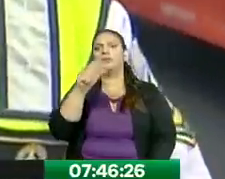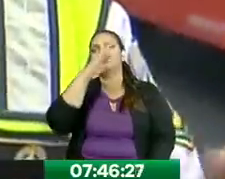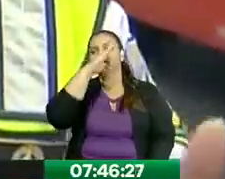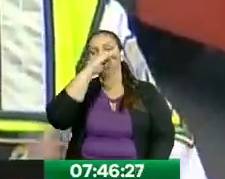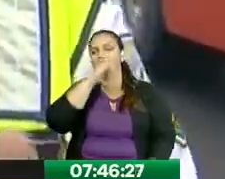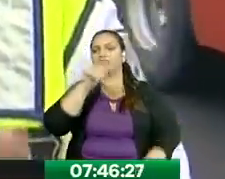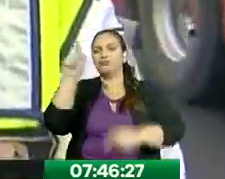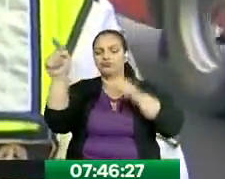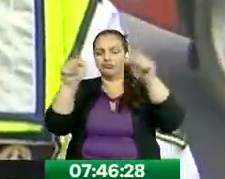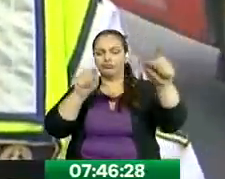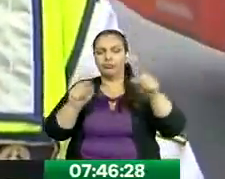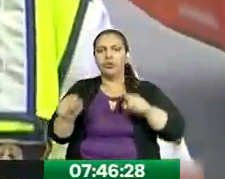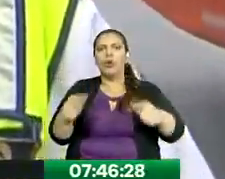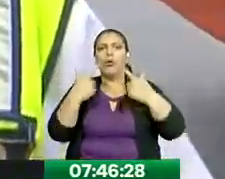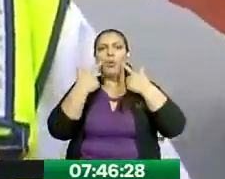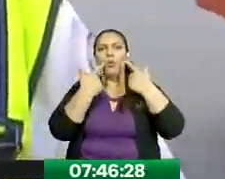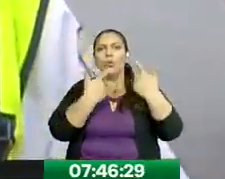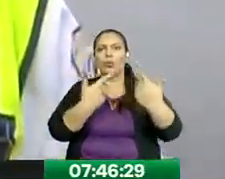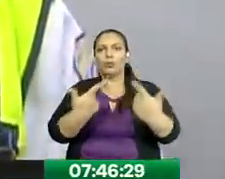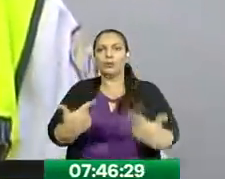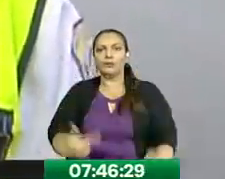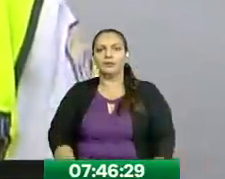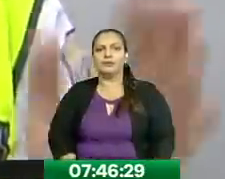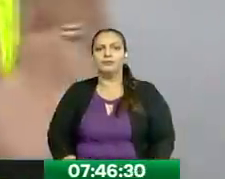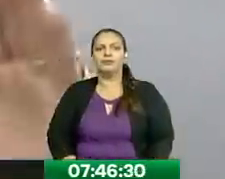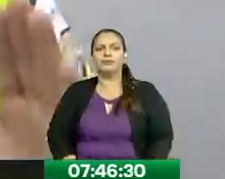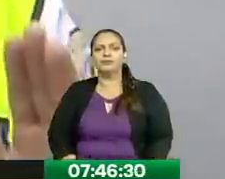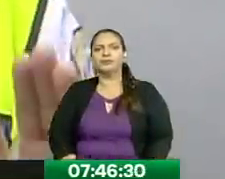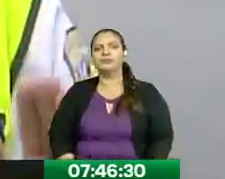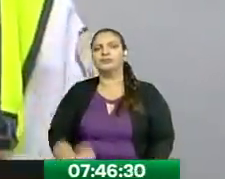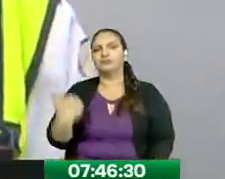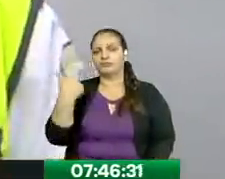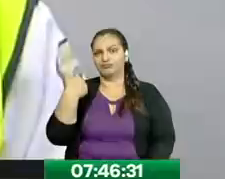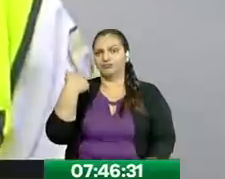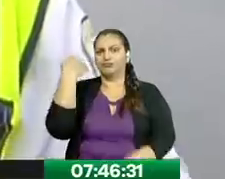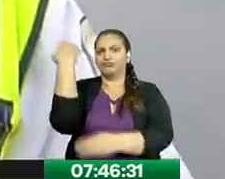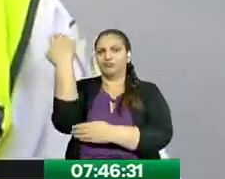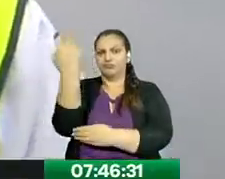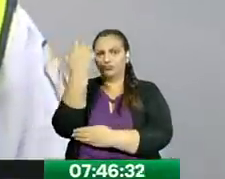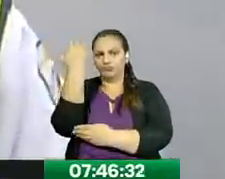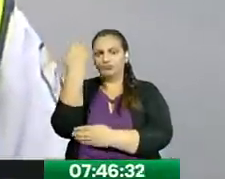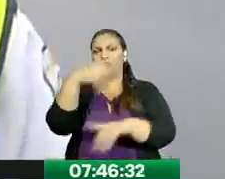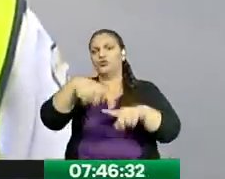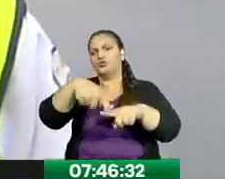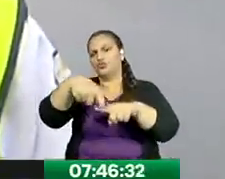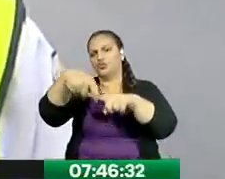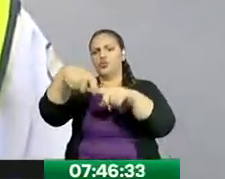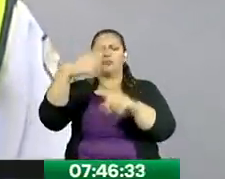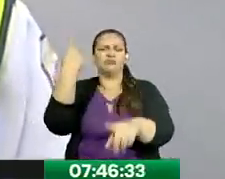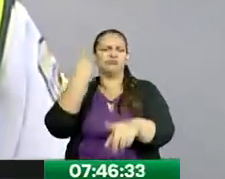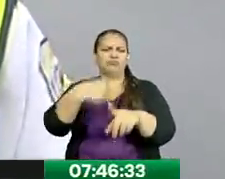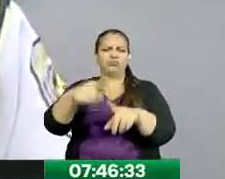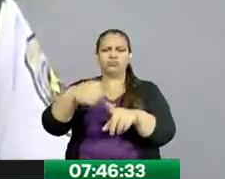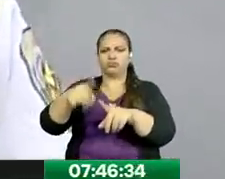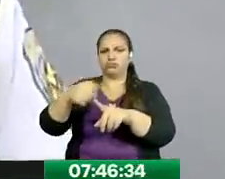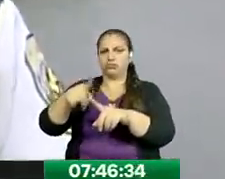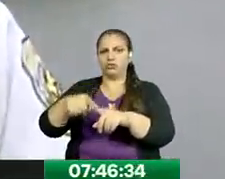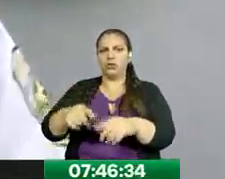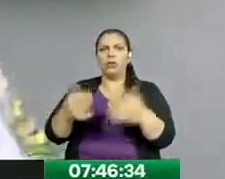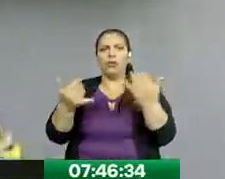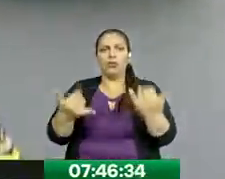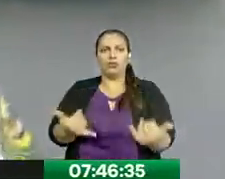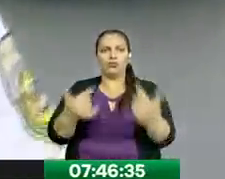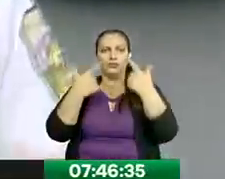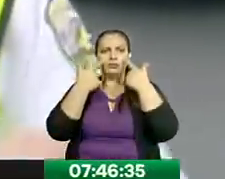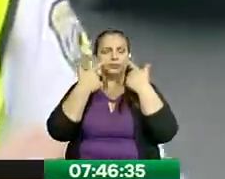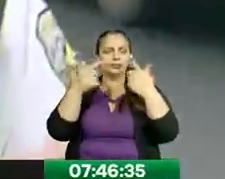patrulleros motos grúas y ambulancias unidad de rescate el control que se está aquí haciendo específicamente y que se está replicando en los